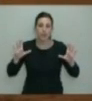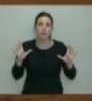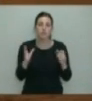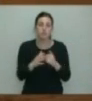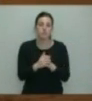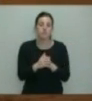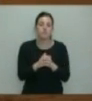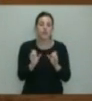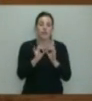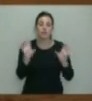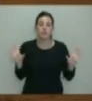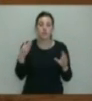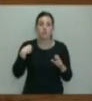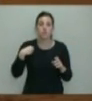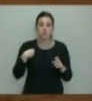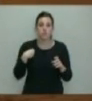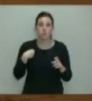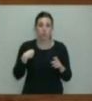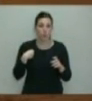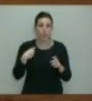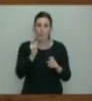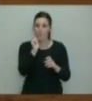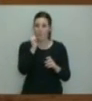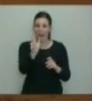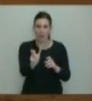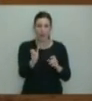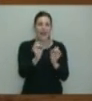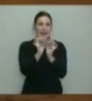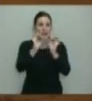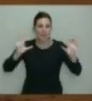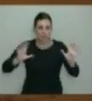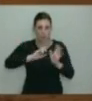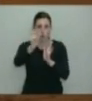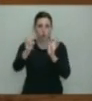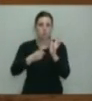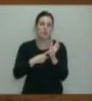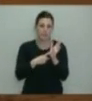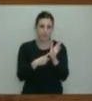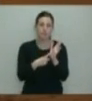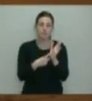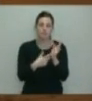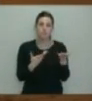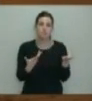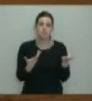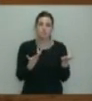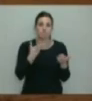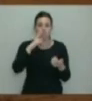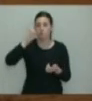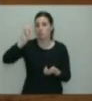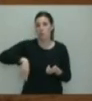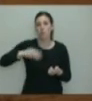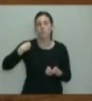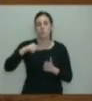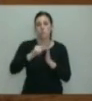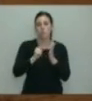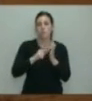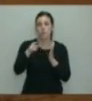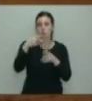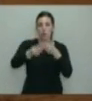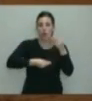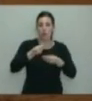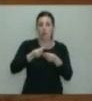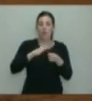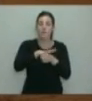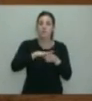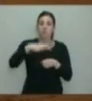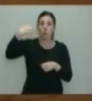en términos absolutos, ni siquiera serviría el criterio que usted hace de distrito único